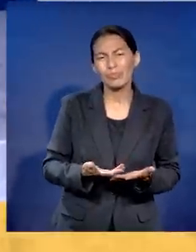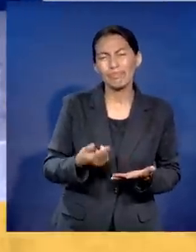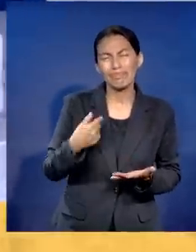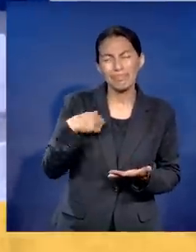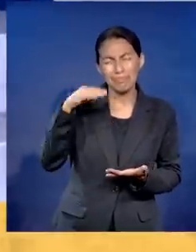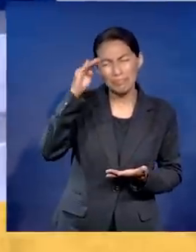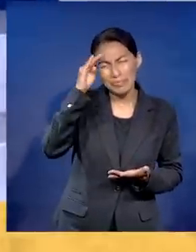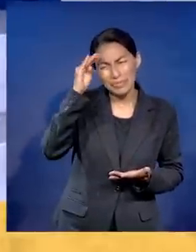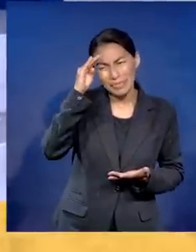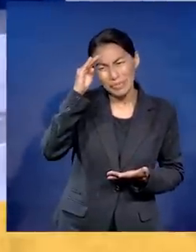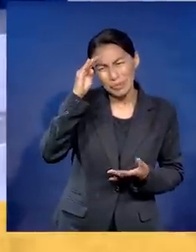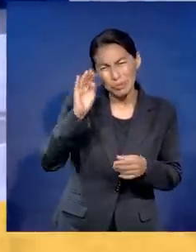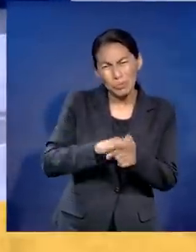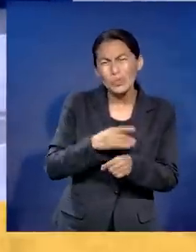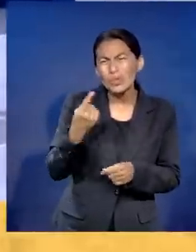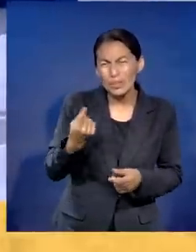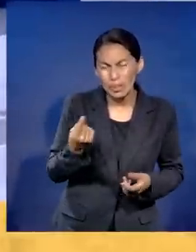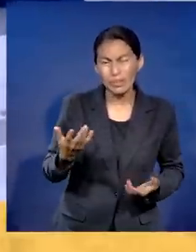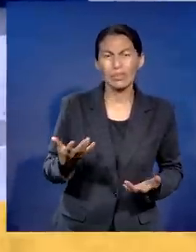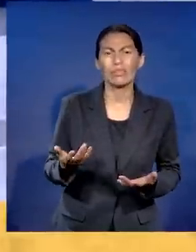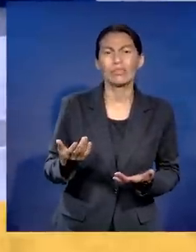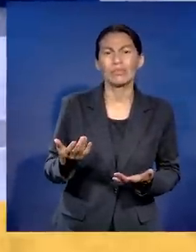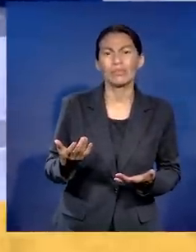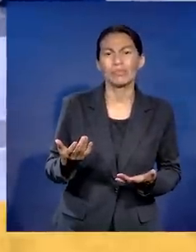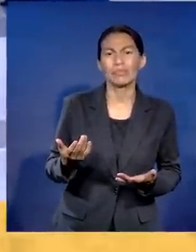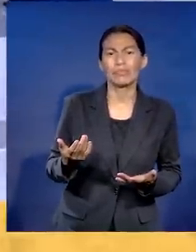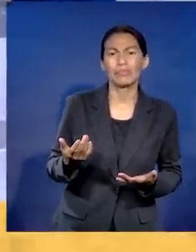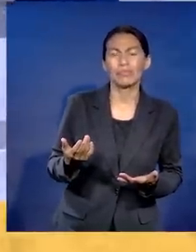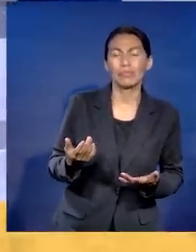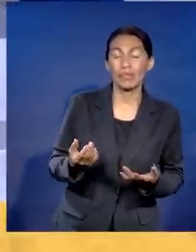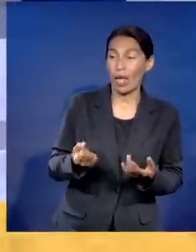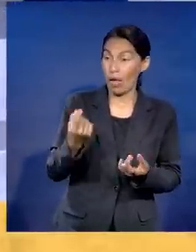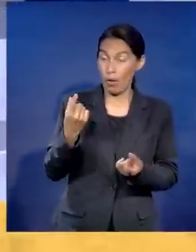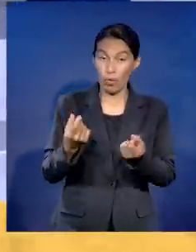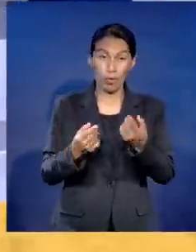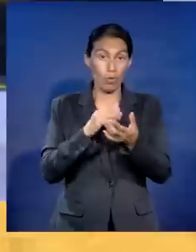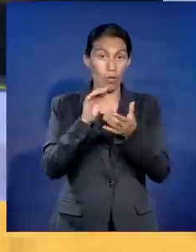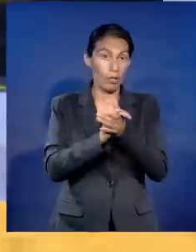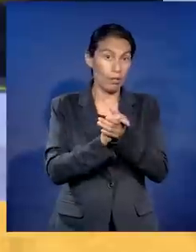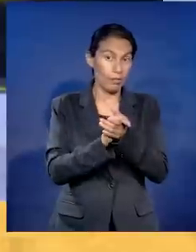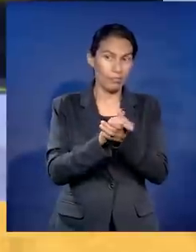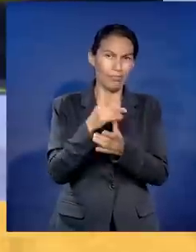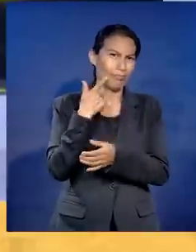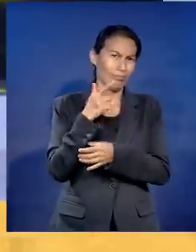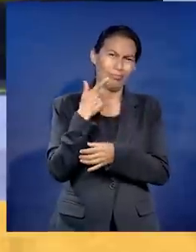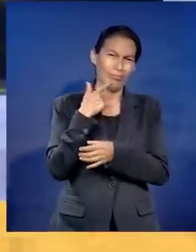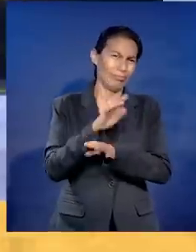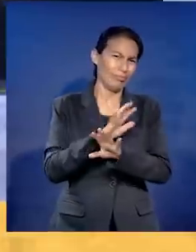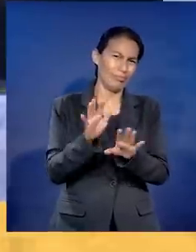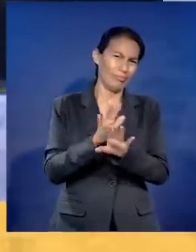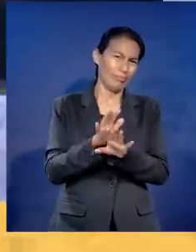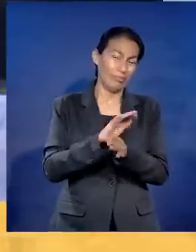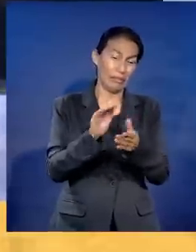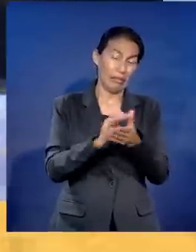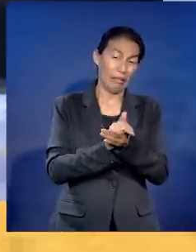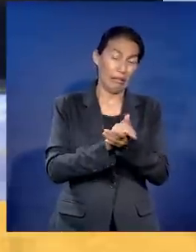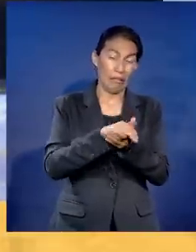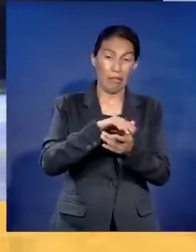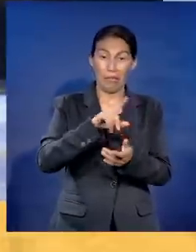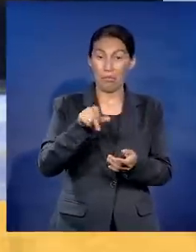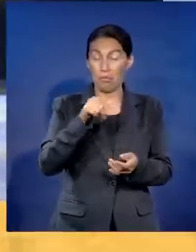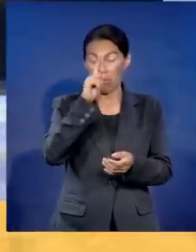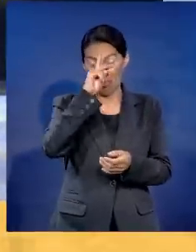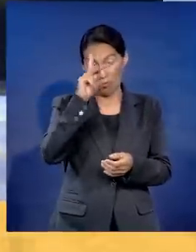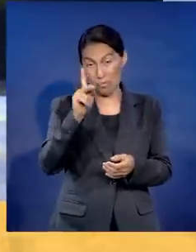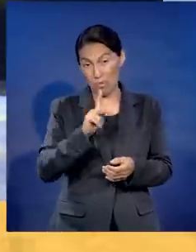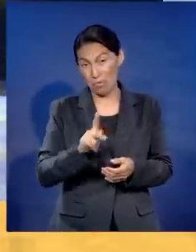qué? ¿Qué es lo que cambia con el matrimonio? De hecho, algunos ya ni se quieren casar porque dicen, pues al casarse